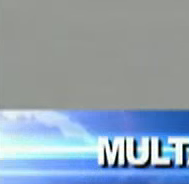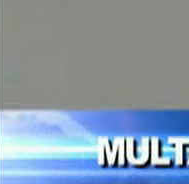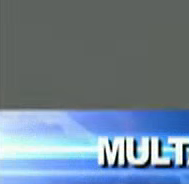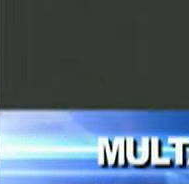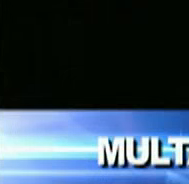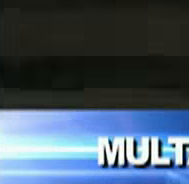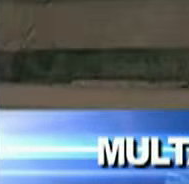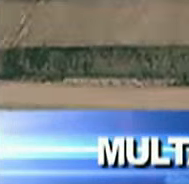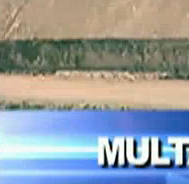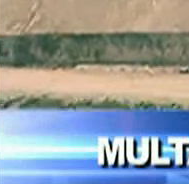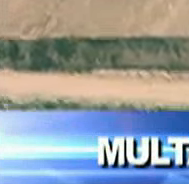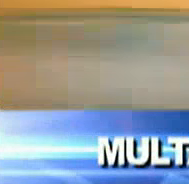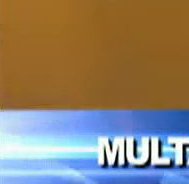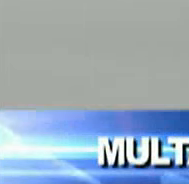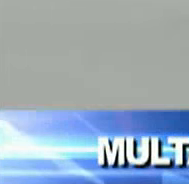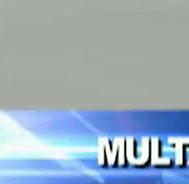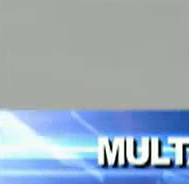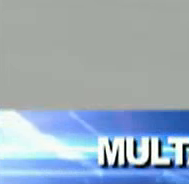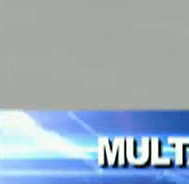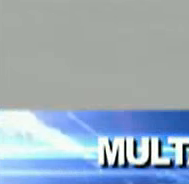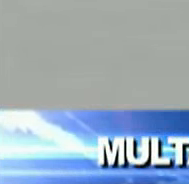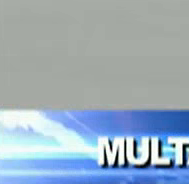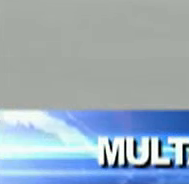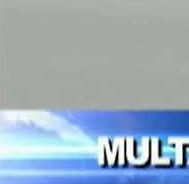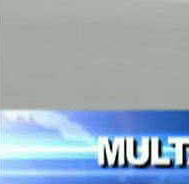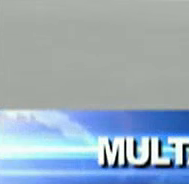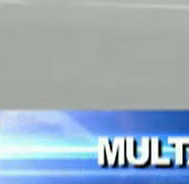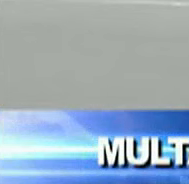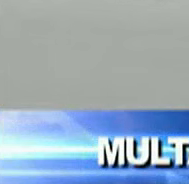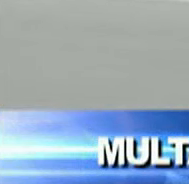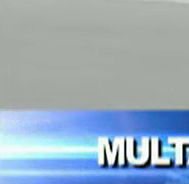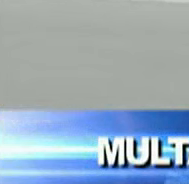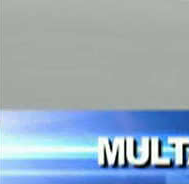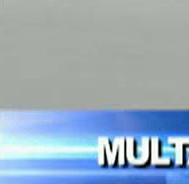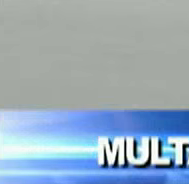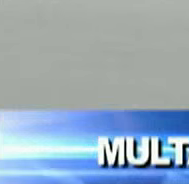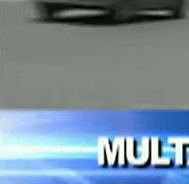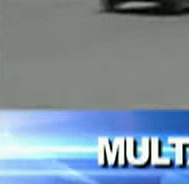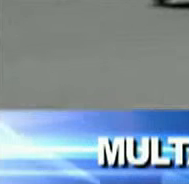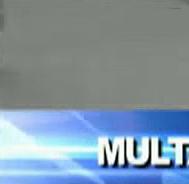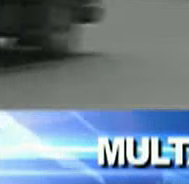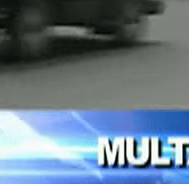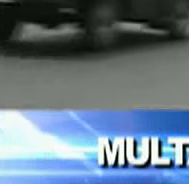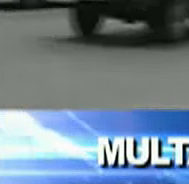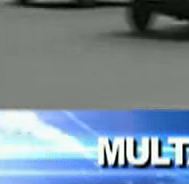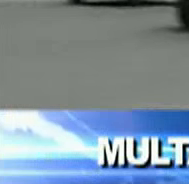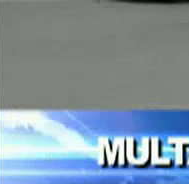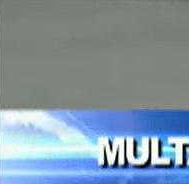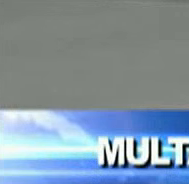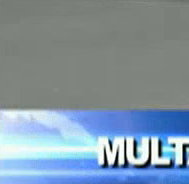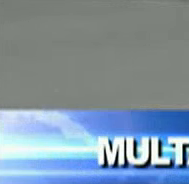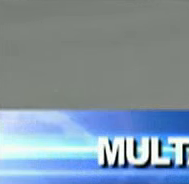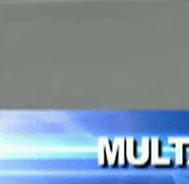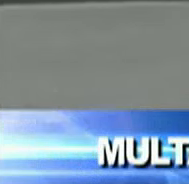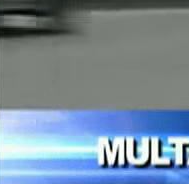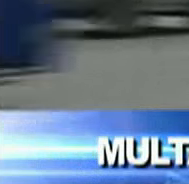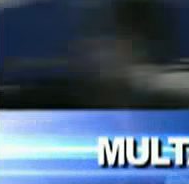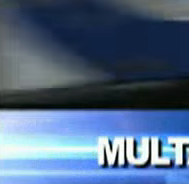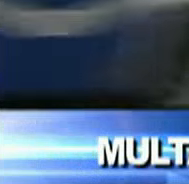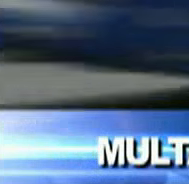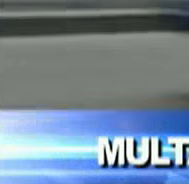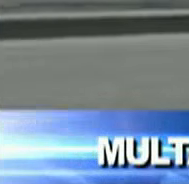Mucha atención. El comandante de la Comisión de Tránsito del Ecuador confirmó que se multará a los transeúntes que no